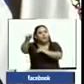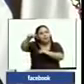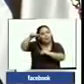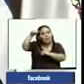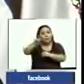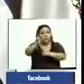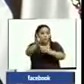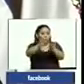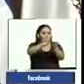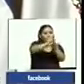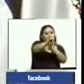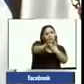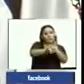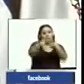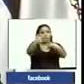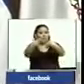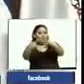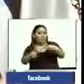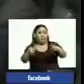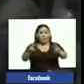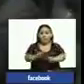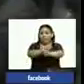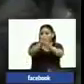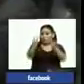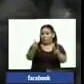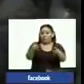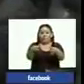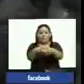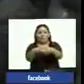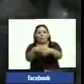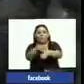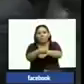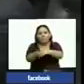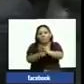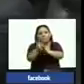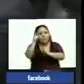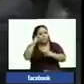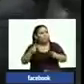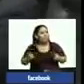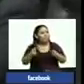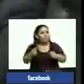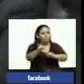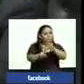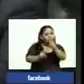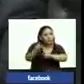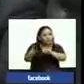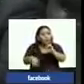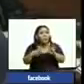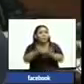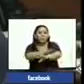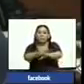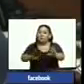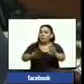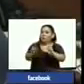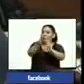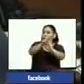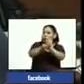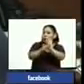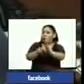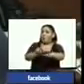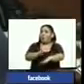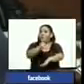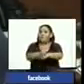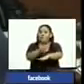anteproyectos de la Ley de Reconciliación. Los diputados esperan agilizar las discusiones del tema para aprobar la normativa antes de que